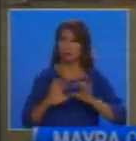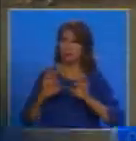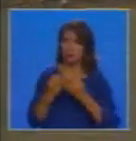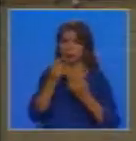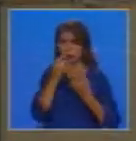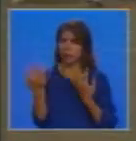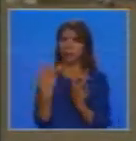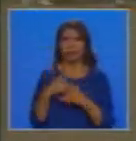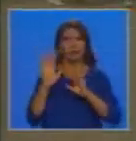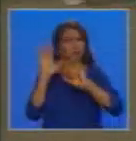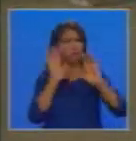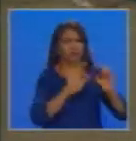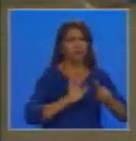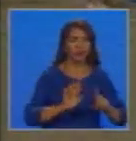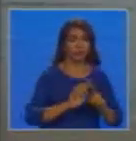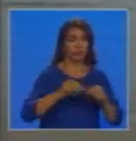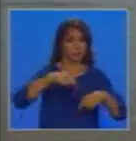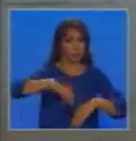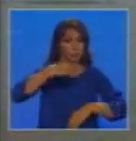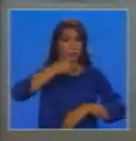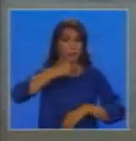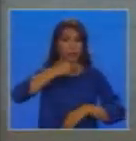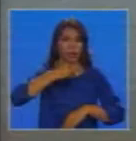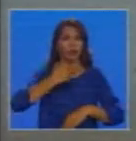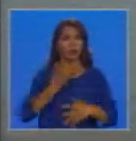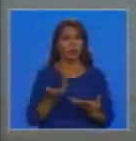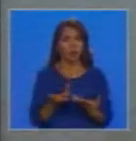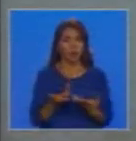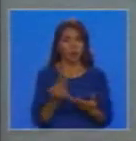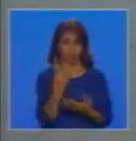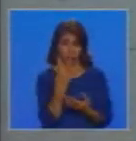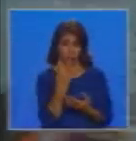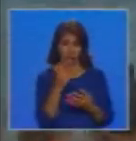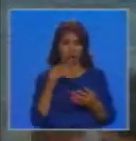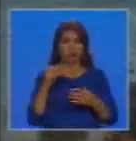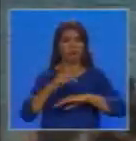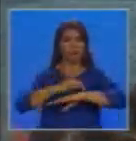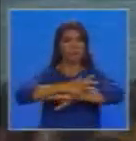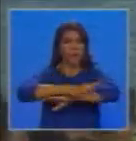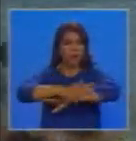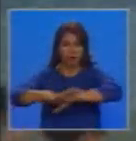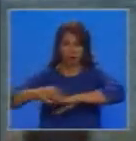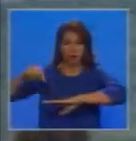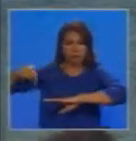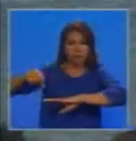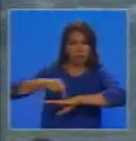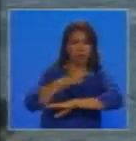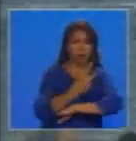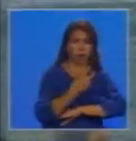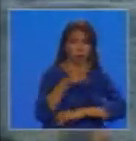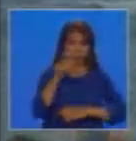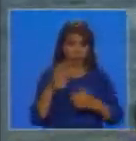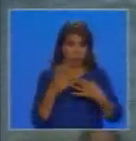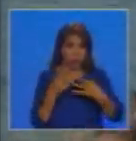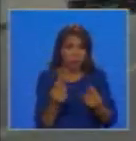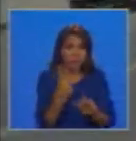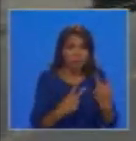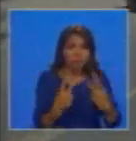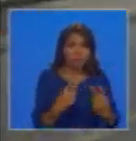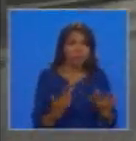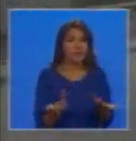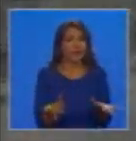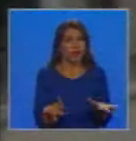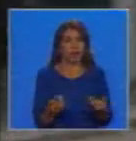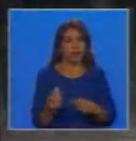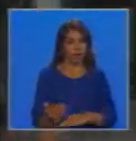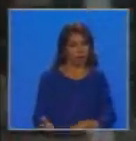que solamente en Manta usted podrá conocer aproximadamente 12 diferentes playas. Es por eso que el turista que desee visitarla en este feriado deberá